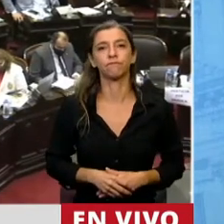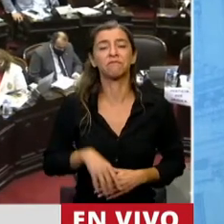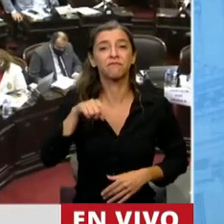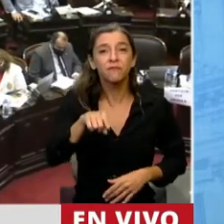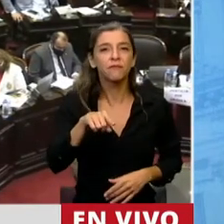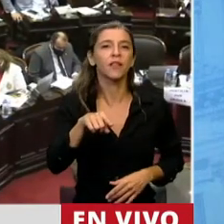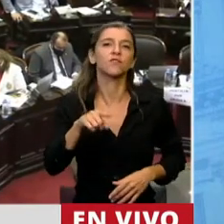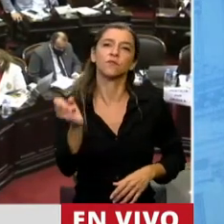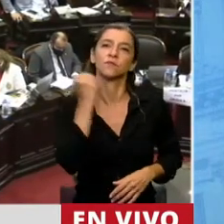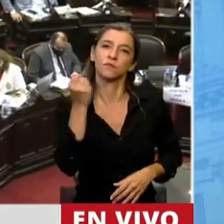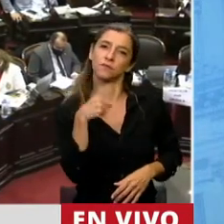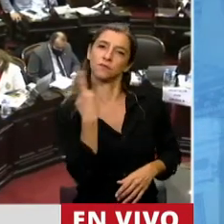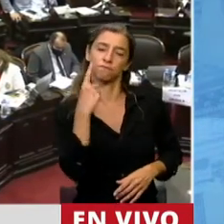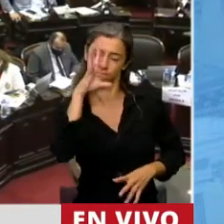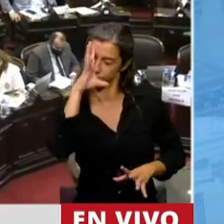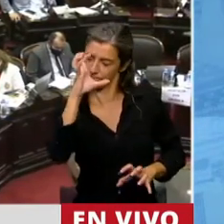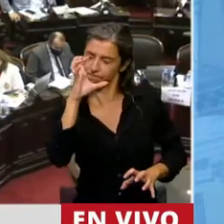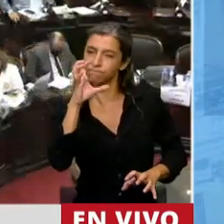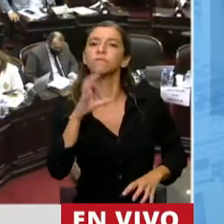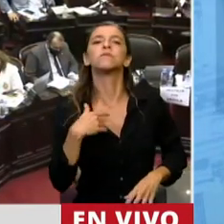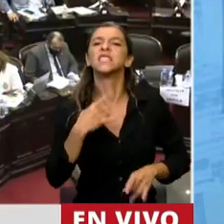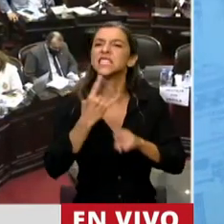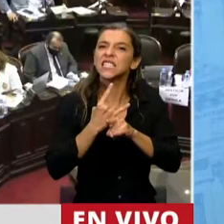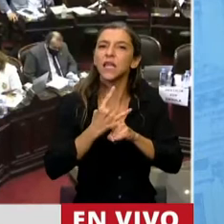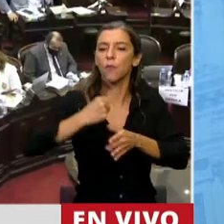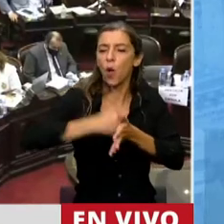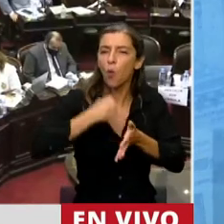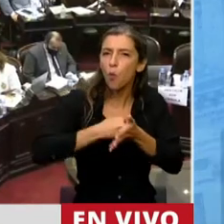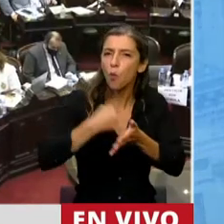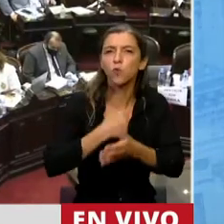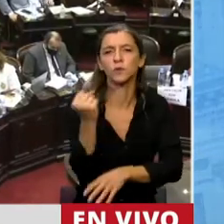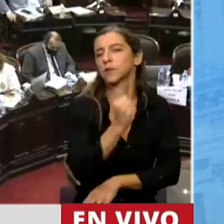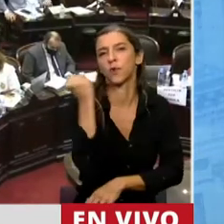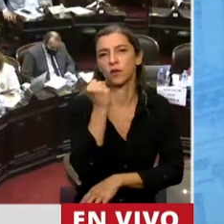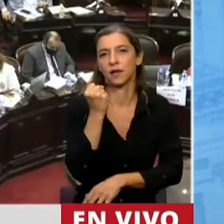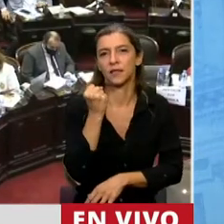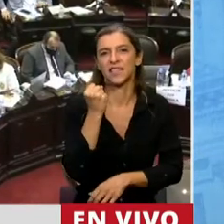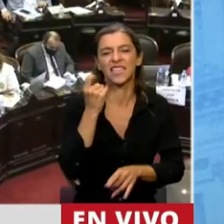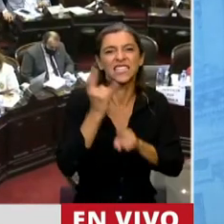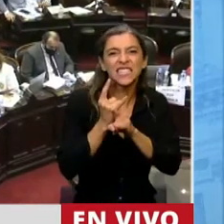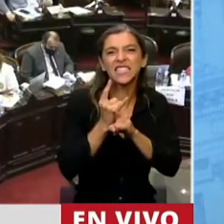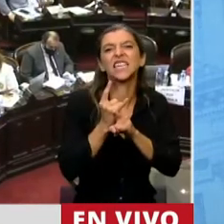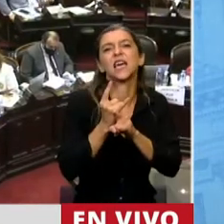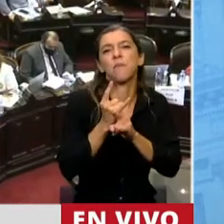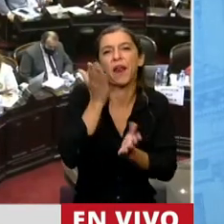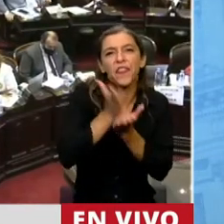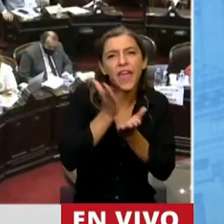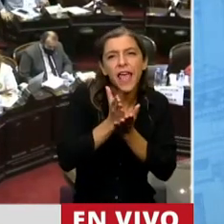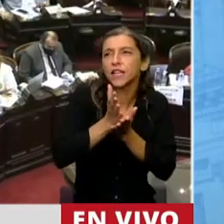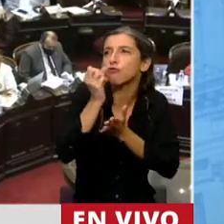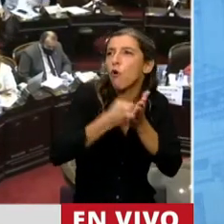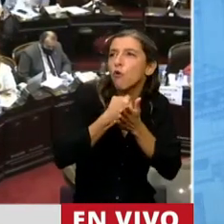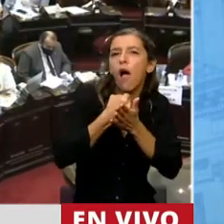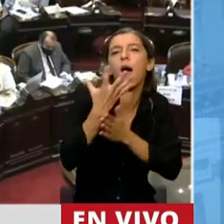para recordar que siempre sirve luchar por los derechos, siempre. Nuestro